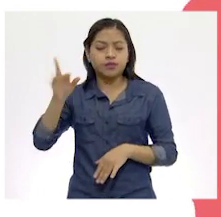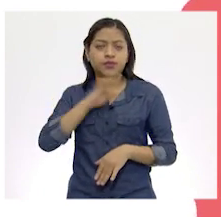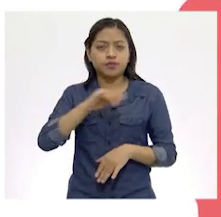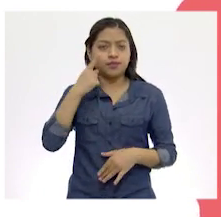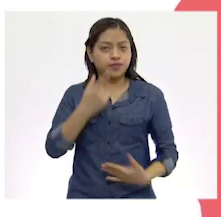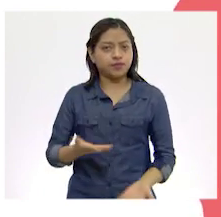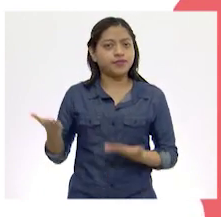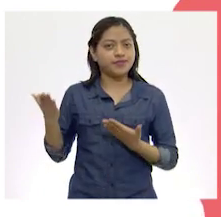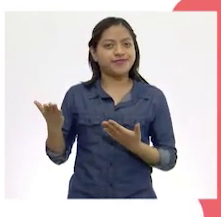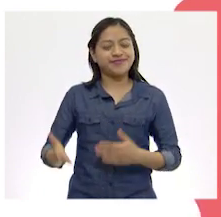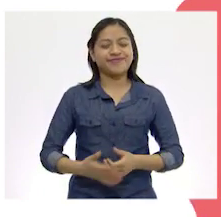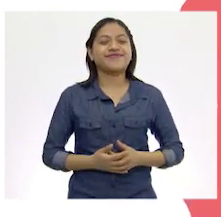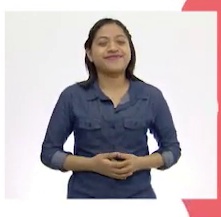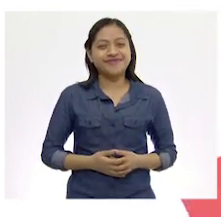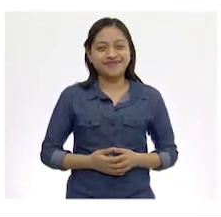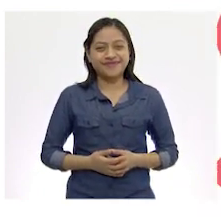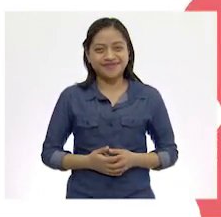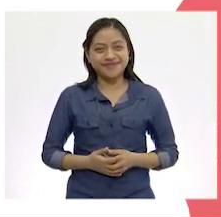conalitec.sep.gob.mx.